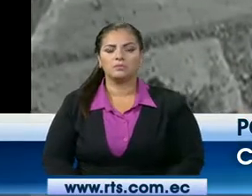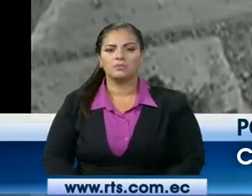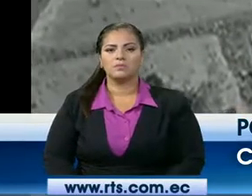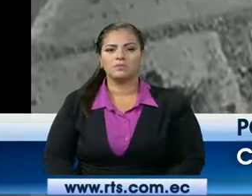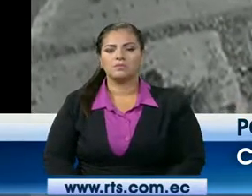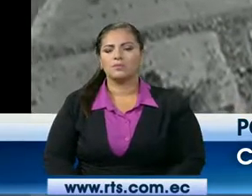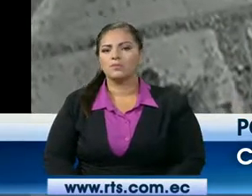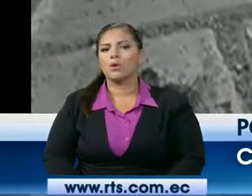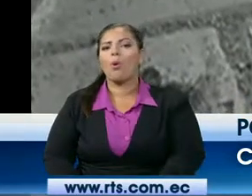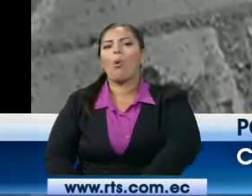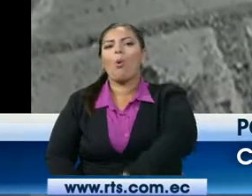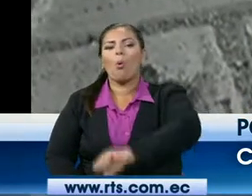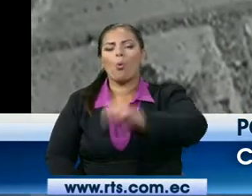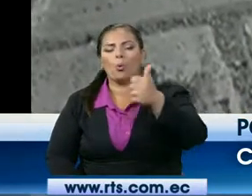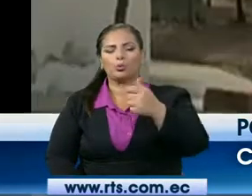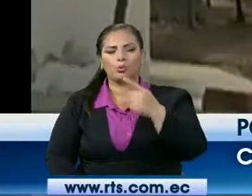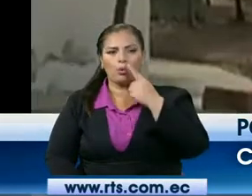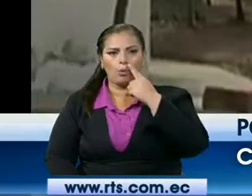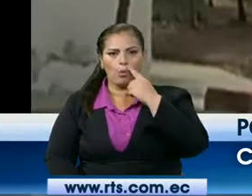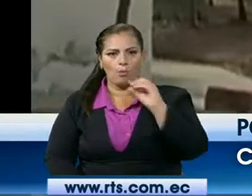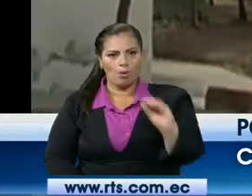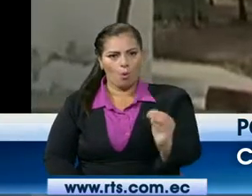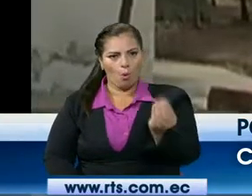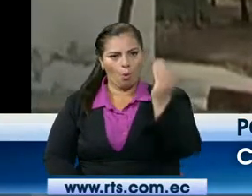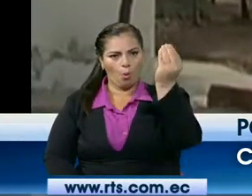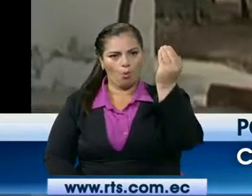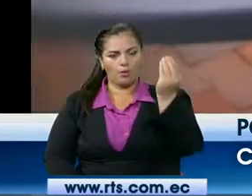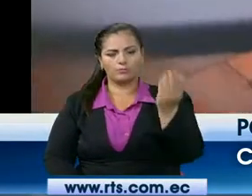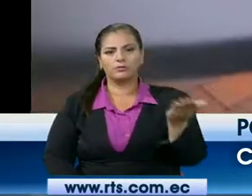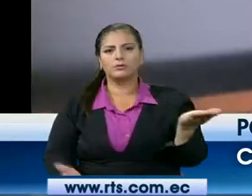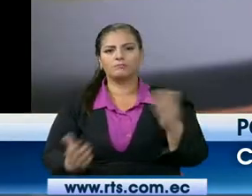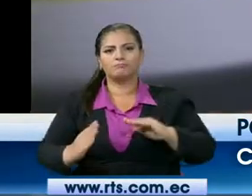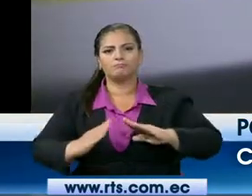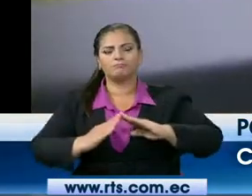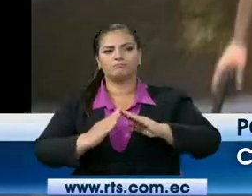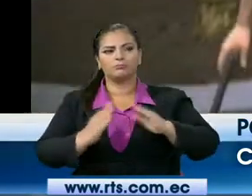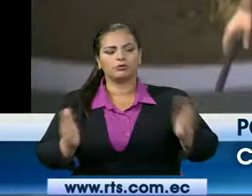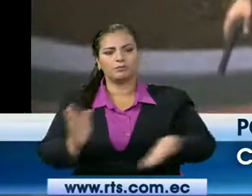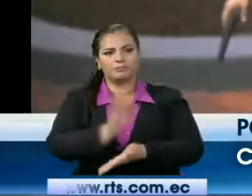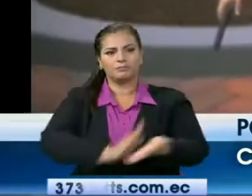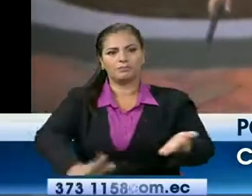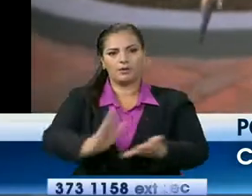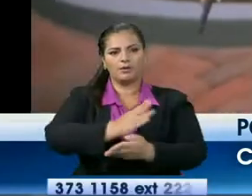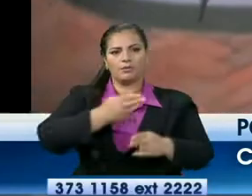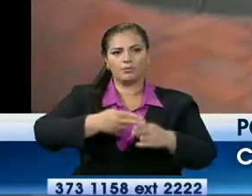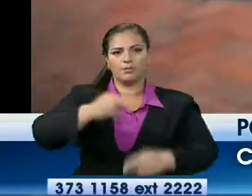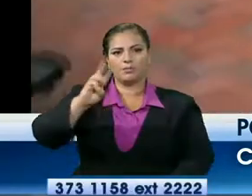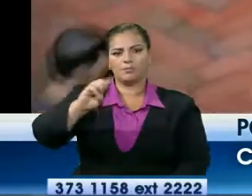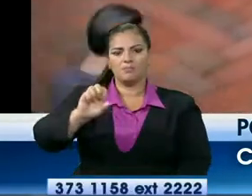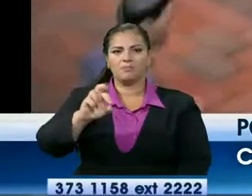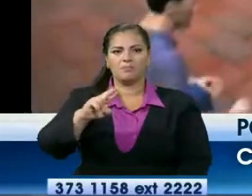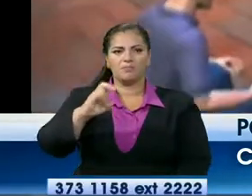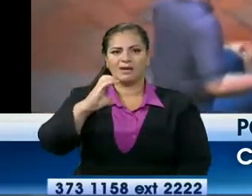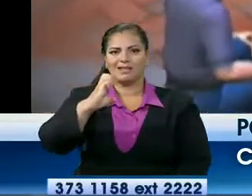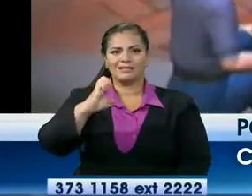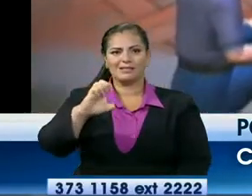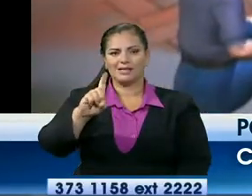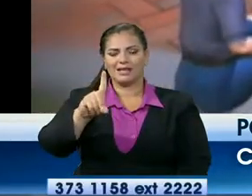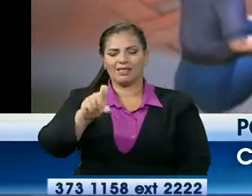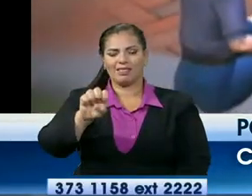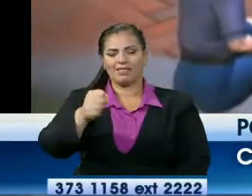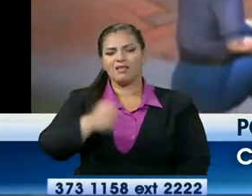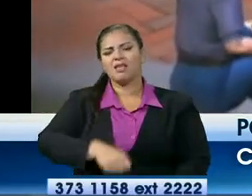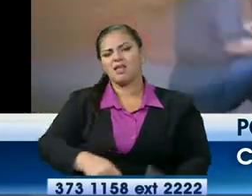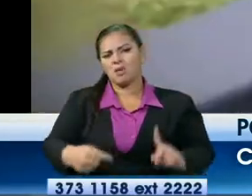de edad en la cooperativa Las Mercedes de la isla Trinitaria, quien recibió un disparo en la cabeza. El occiso conversaba con otra persona, de